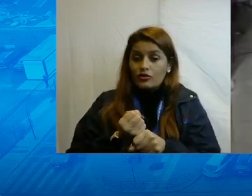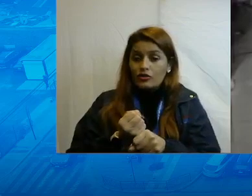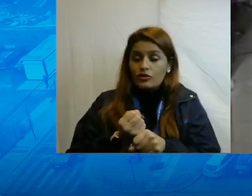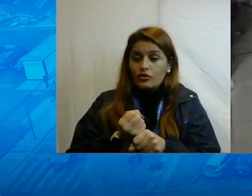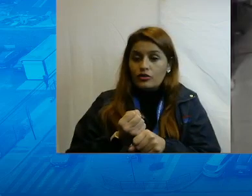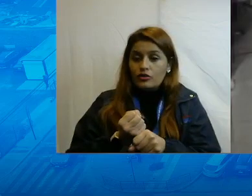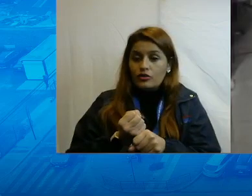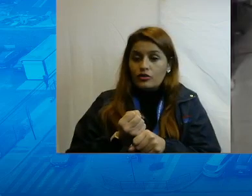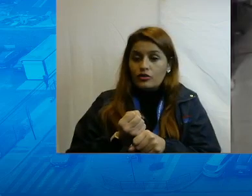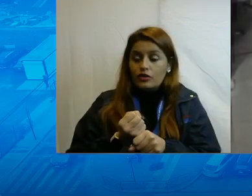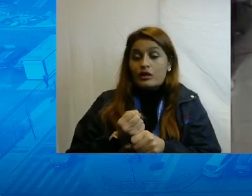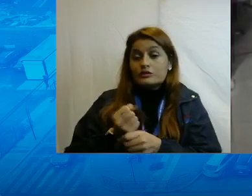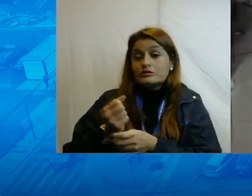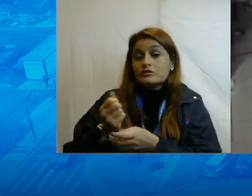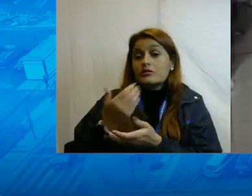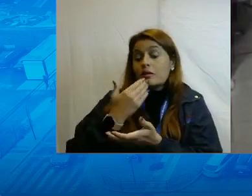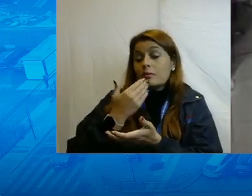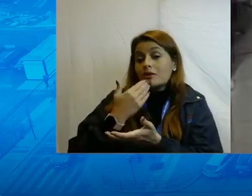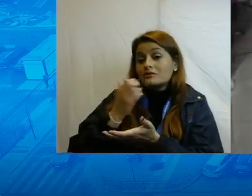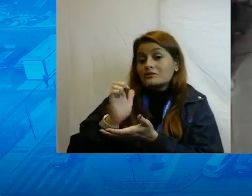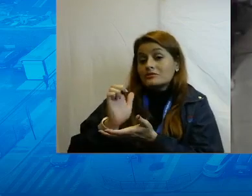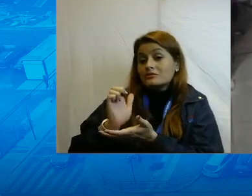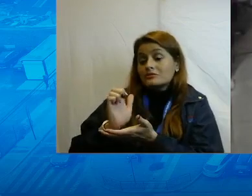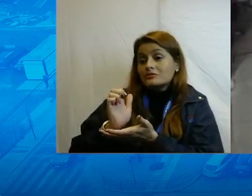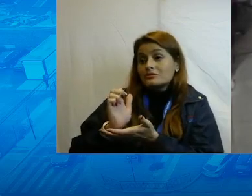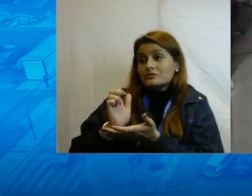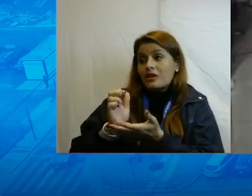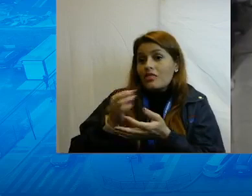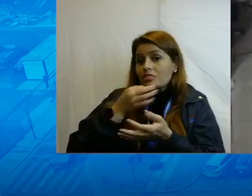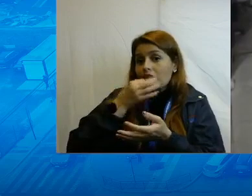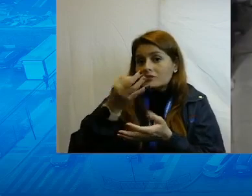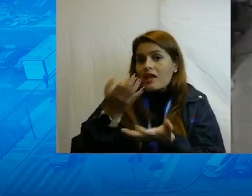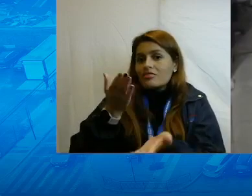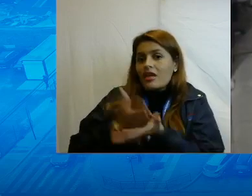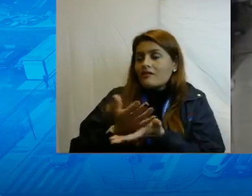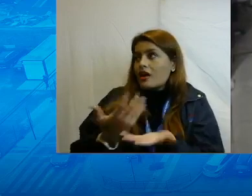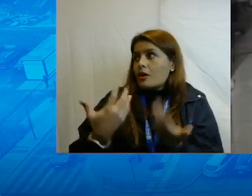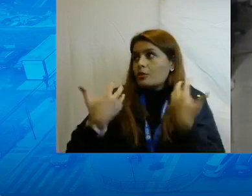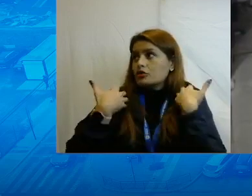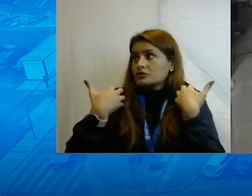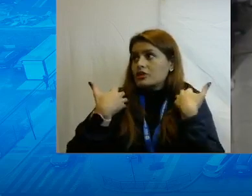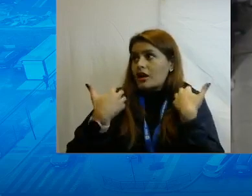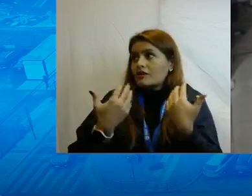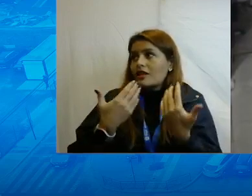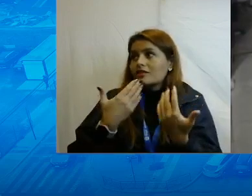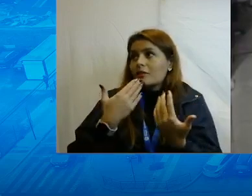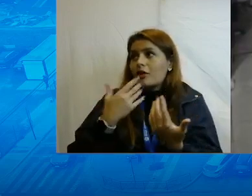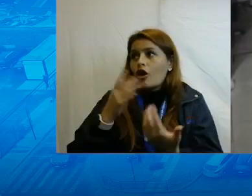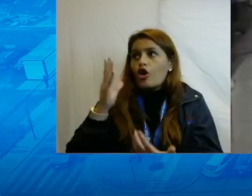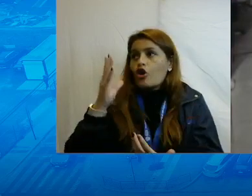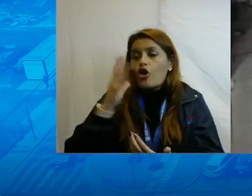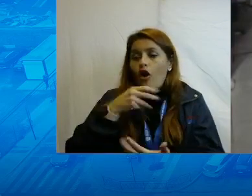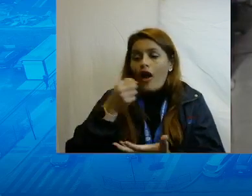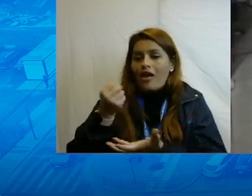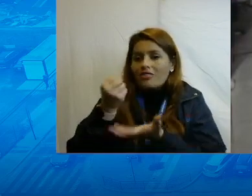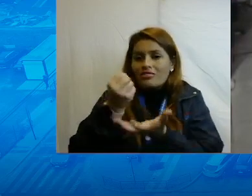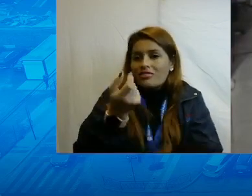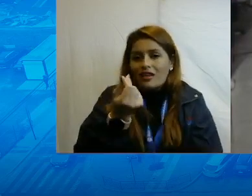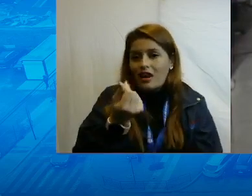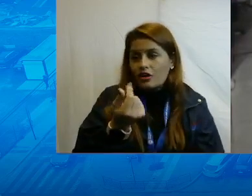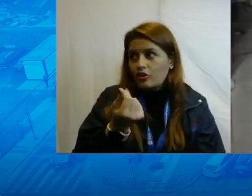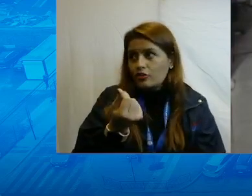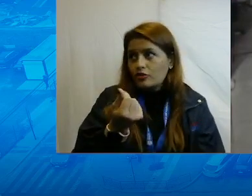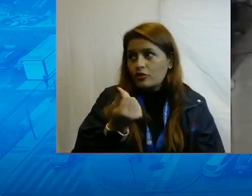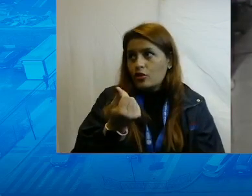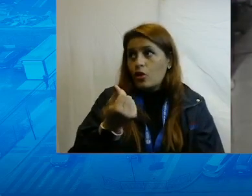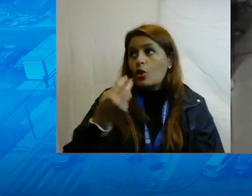y el Estado le dice a los municipios que se tienen que hacer responsables y prácticamente no nos da el financiamiento para hacerlo. Dicen